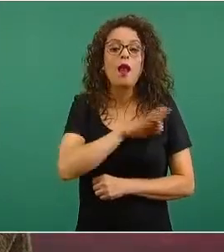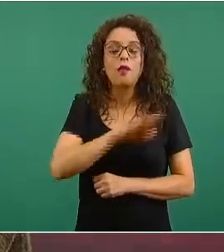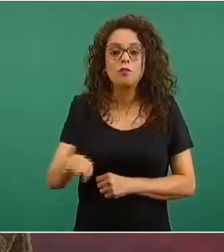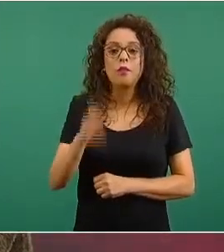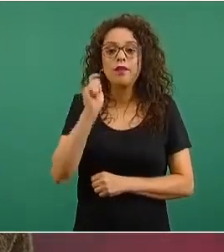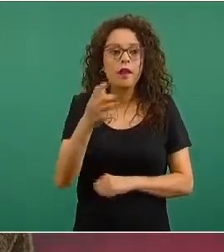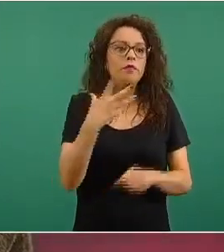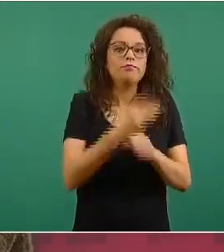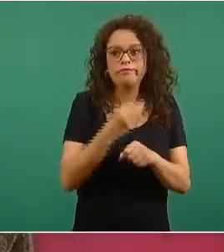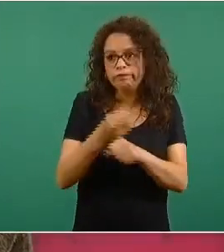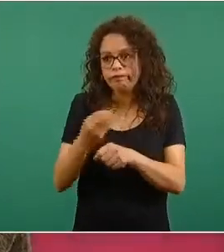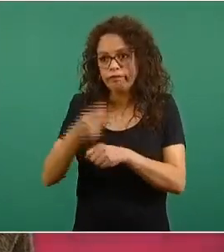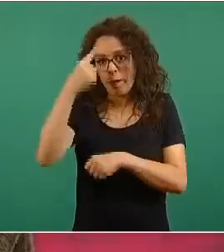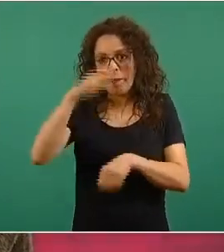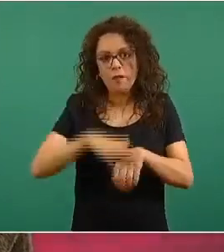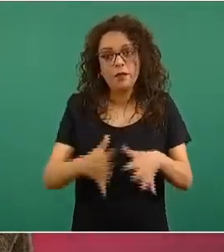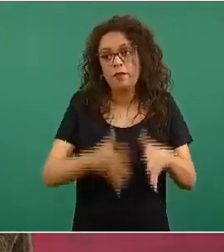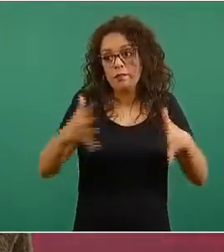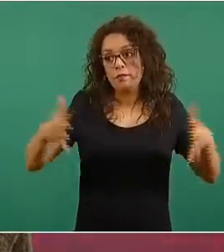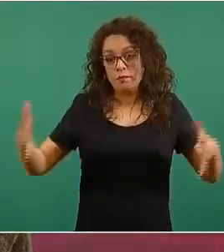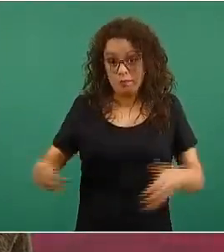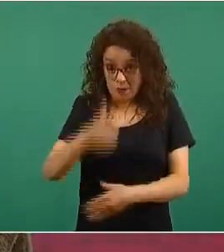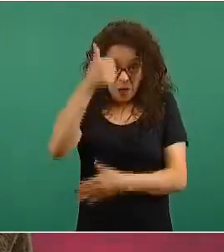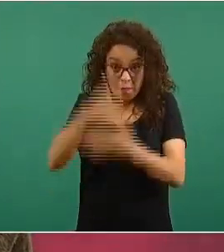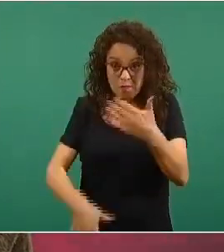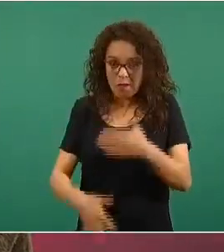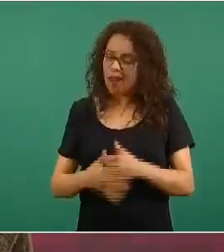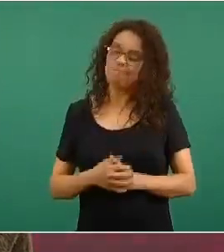reparando y expandiendo. No es barato,